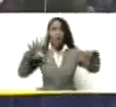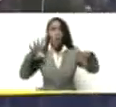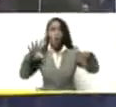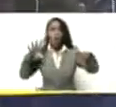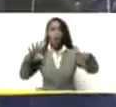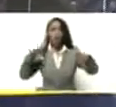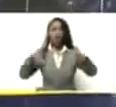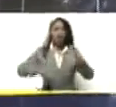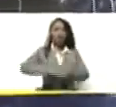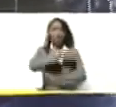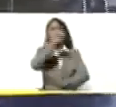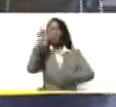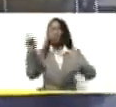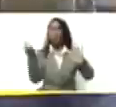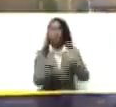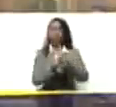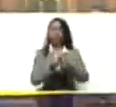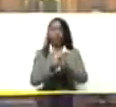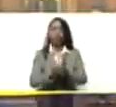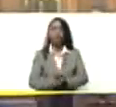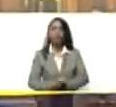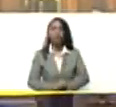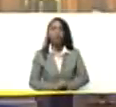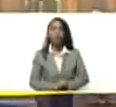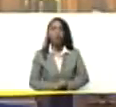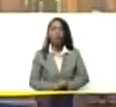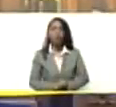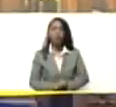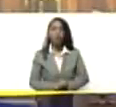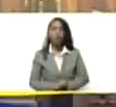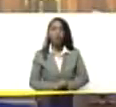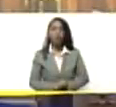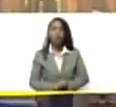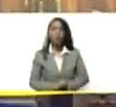positiva una agenda nacional